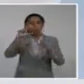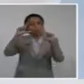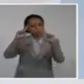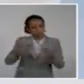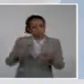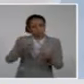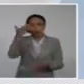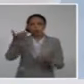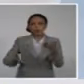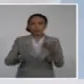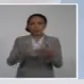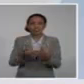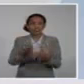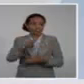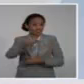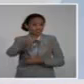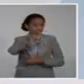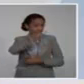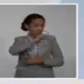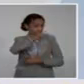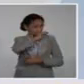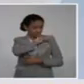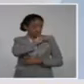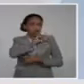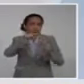comparación con el día anterior a